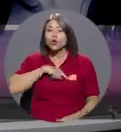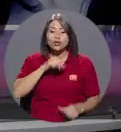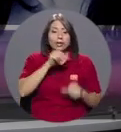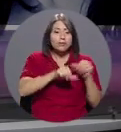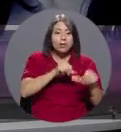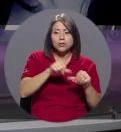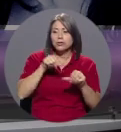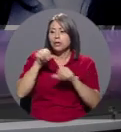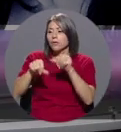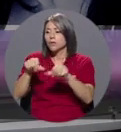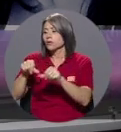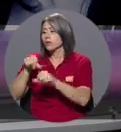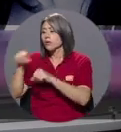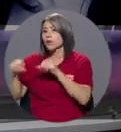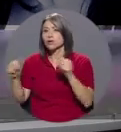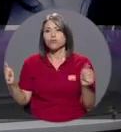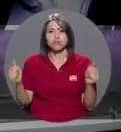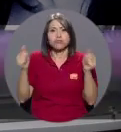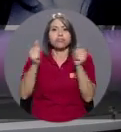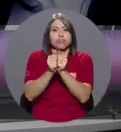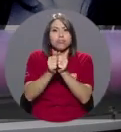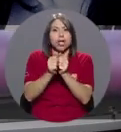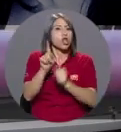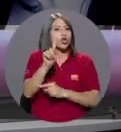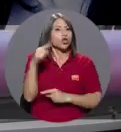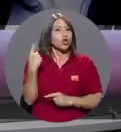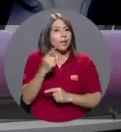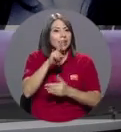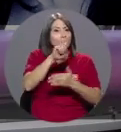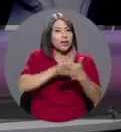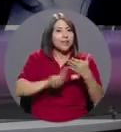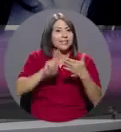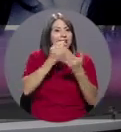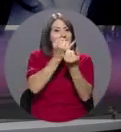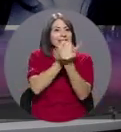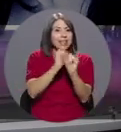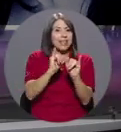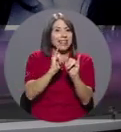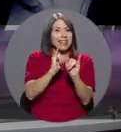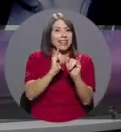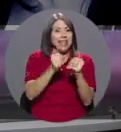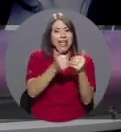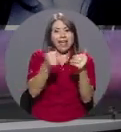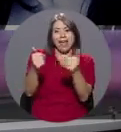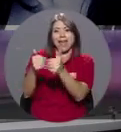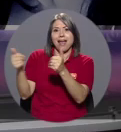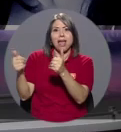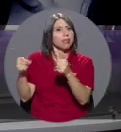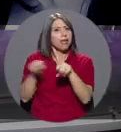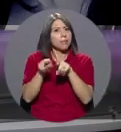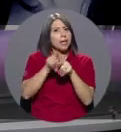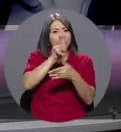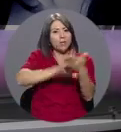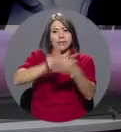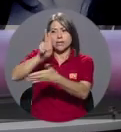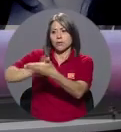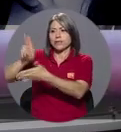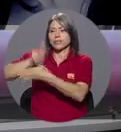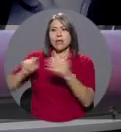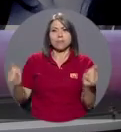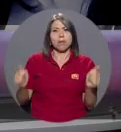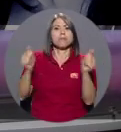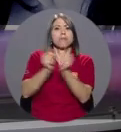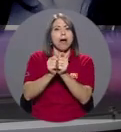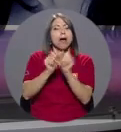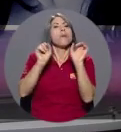los esfuerzos, no solo de las universidades de forma independiente, sino cuando las universidades también se unen entre ellas mismas, podemos